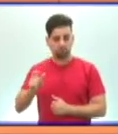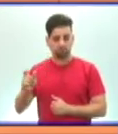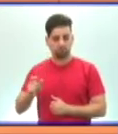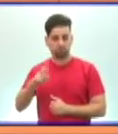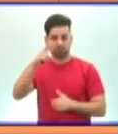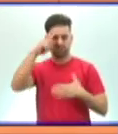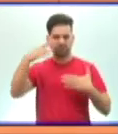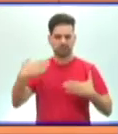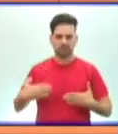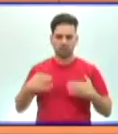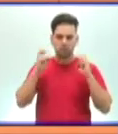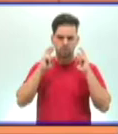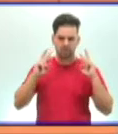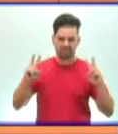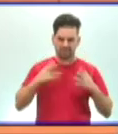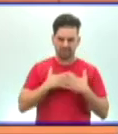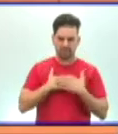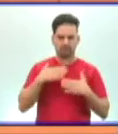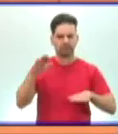nosotros.